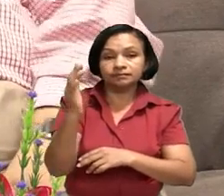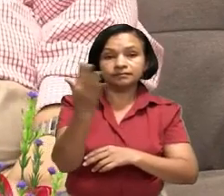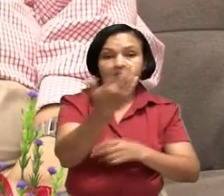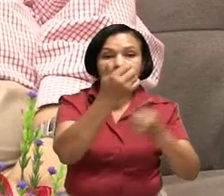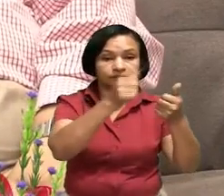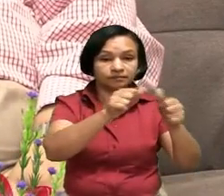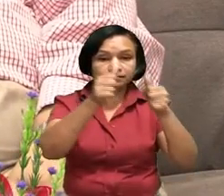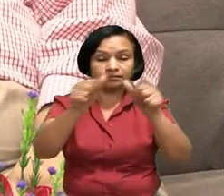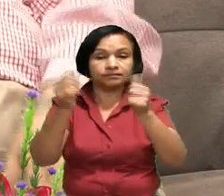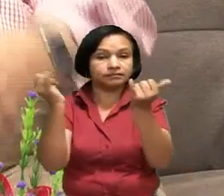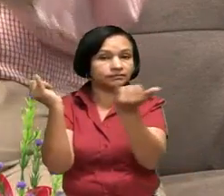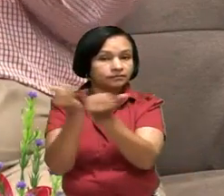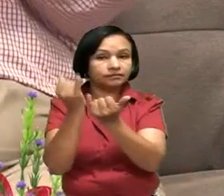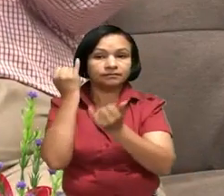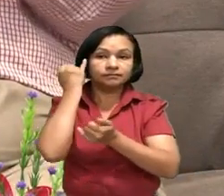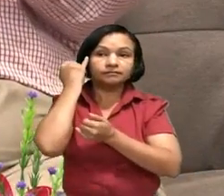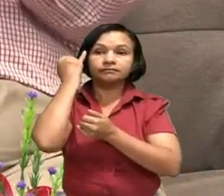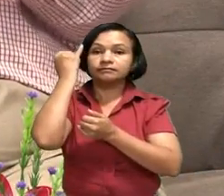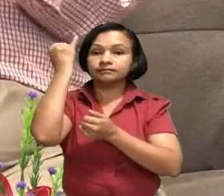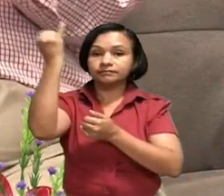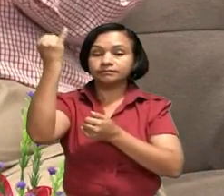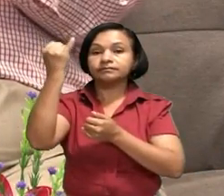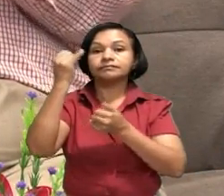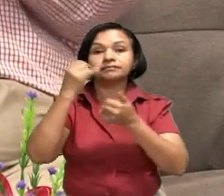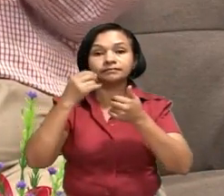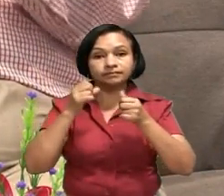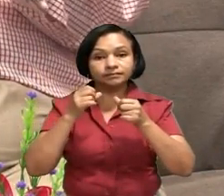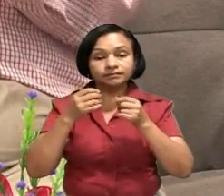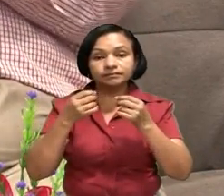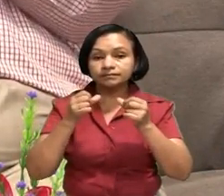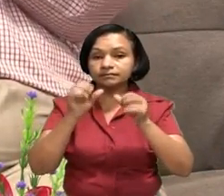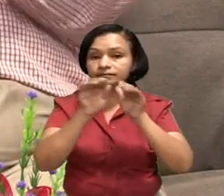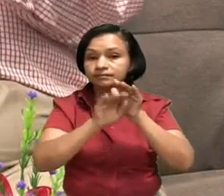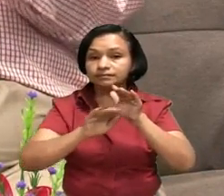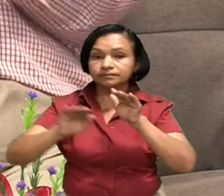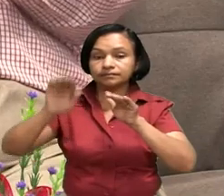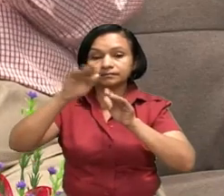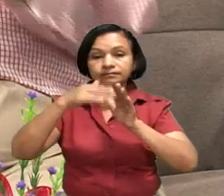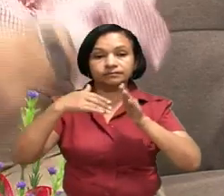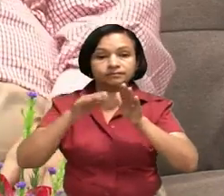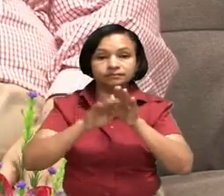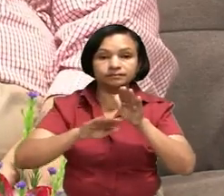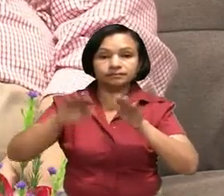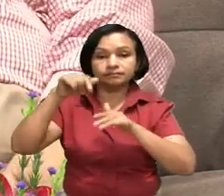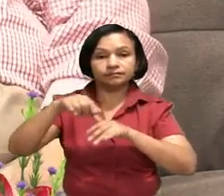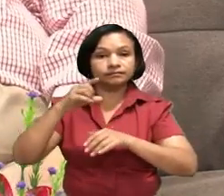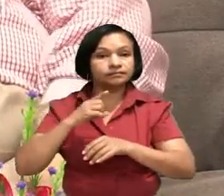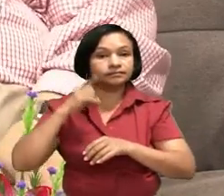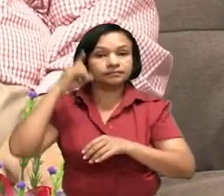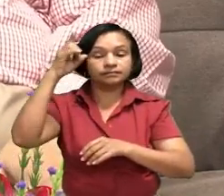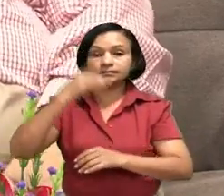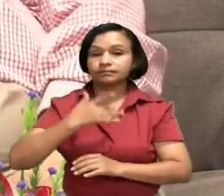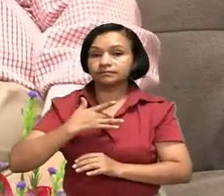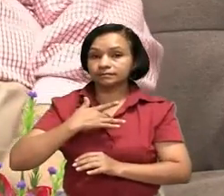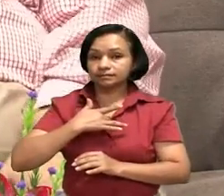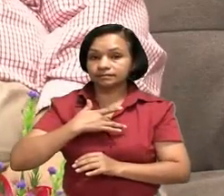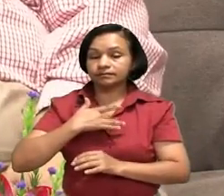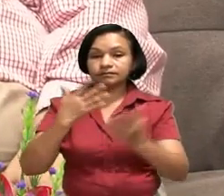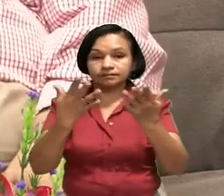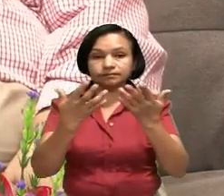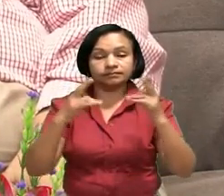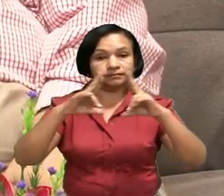esa misma visión para para adelantar o multiplicar o acelerar este desarrollo tan necesario que demanda el